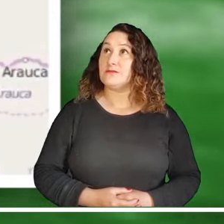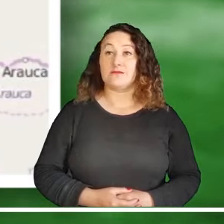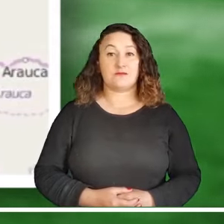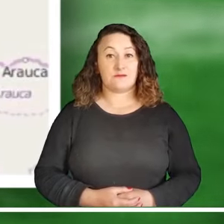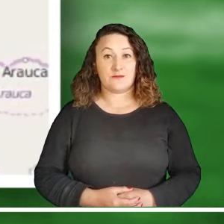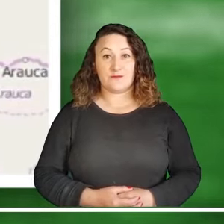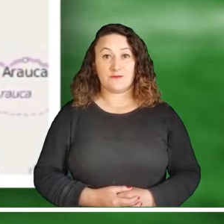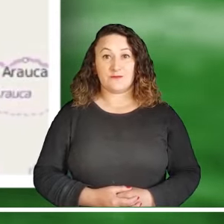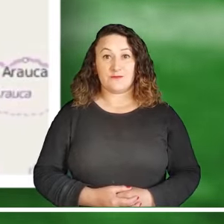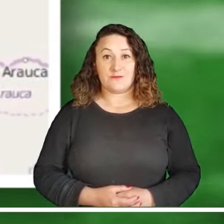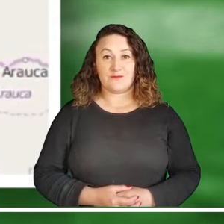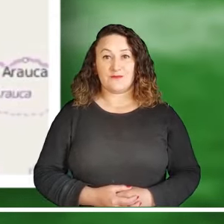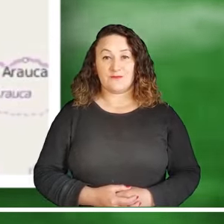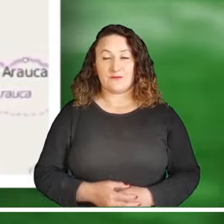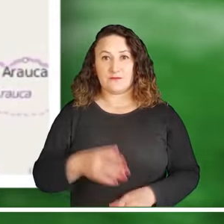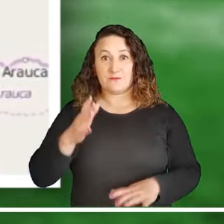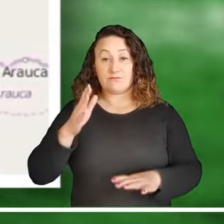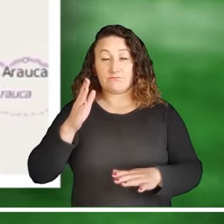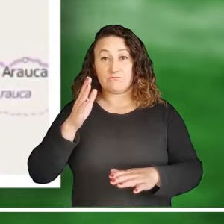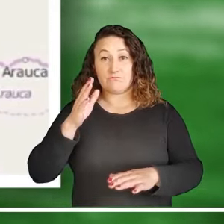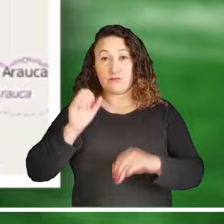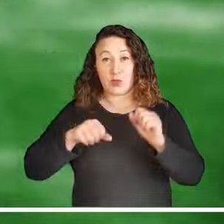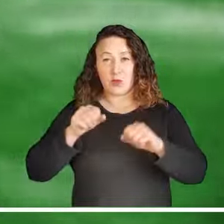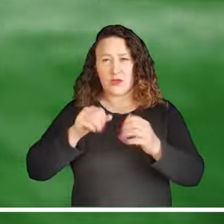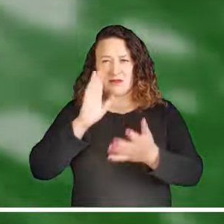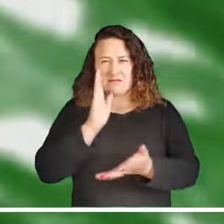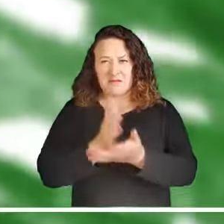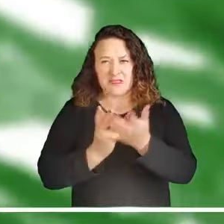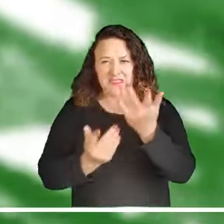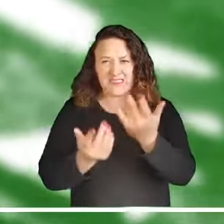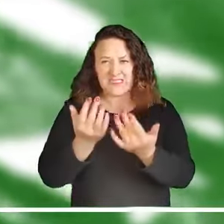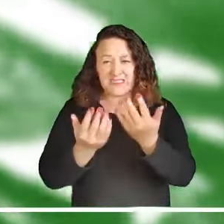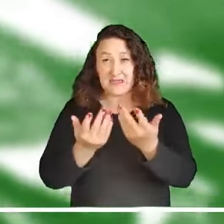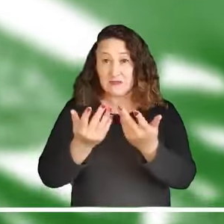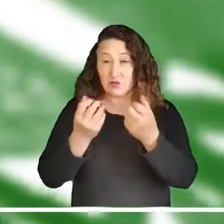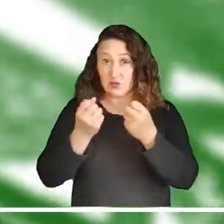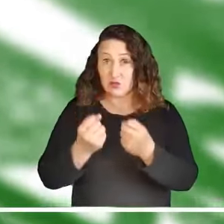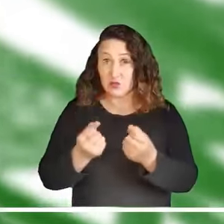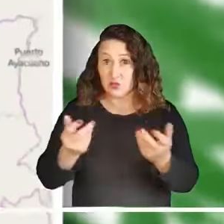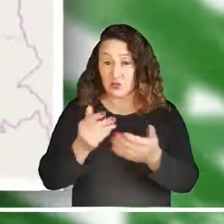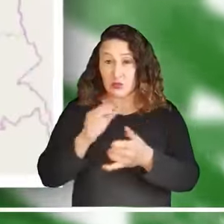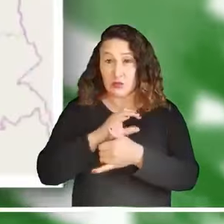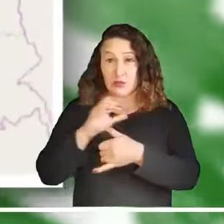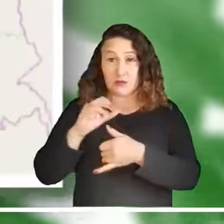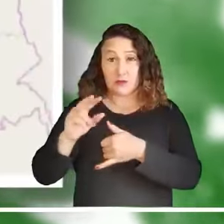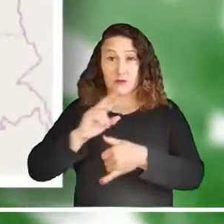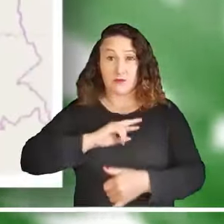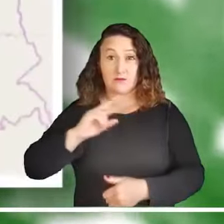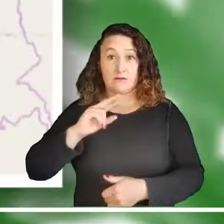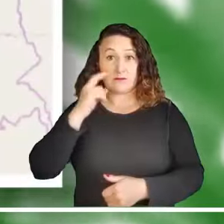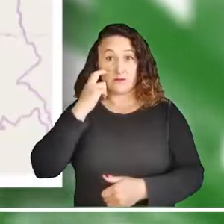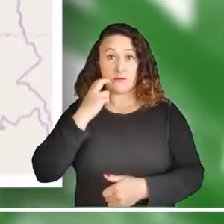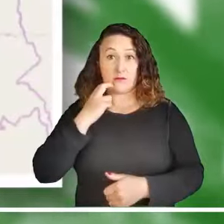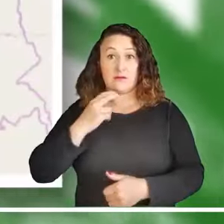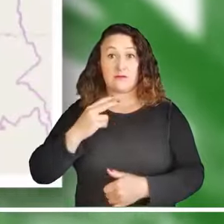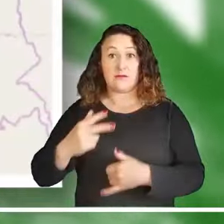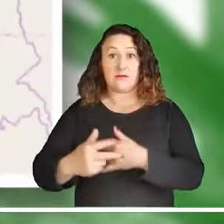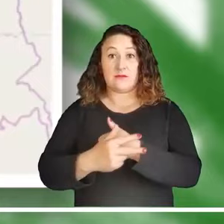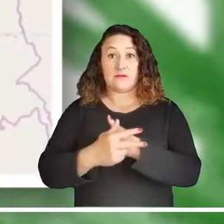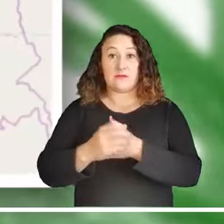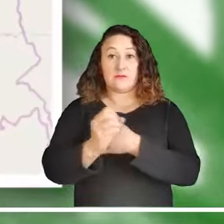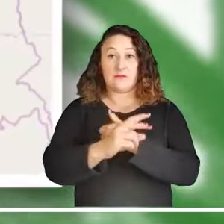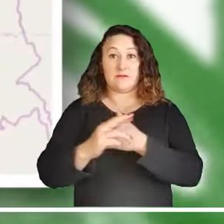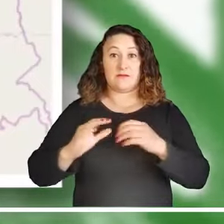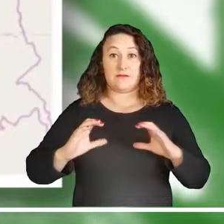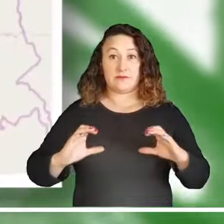corregimientos de Cerritos, Garzón, Las Marías y la vereda Atascosa. La probabilidad de